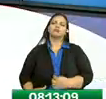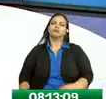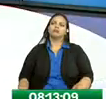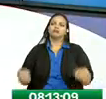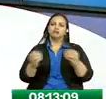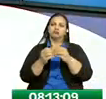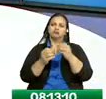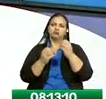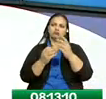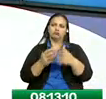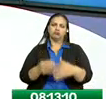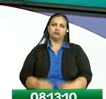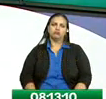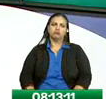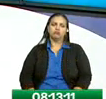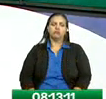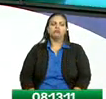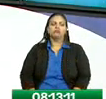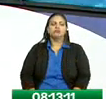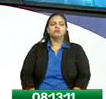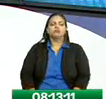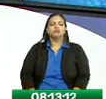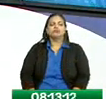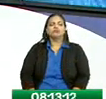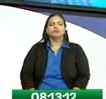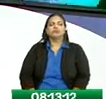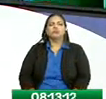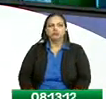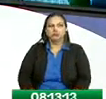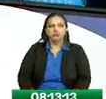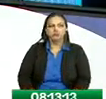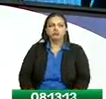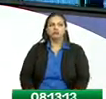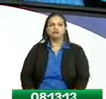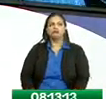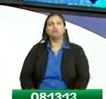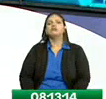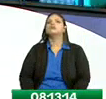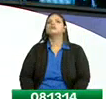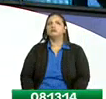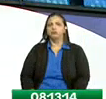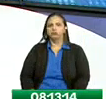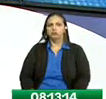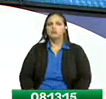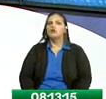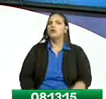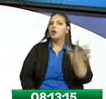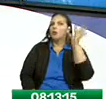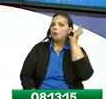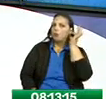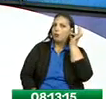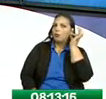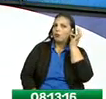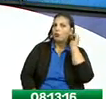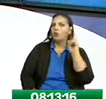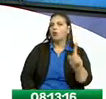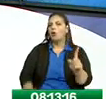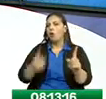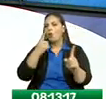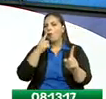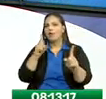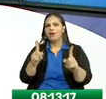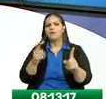Información para ustedes. La Policía Nacional, elementos de la Policía Nacional, rescataron a una mujer que había sido secuestrada por su